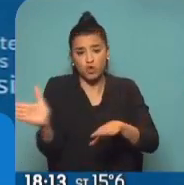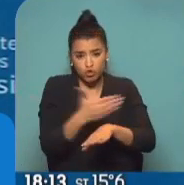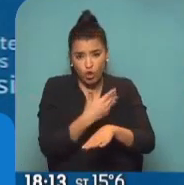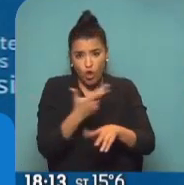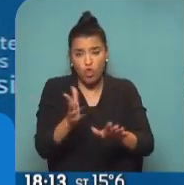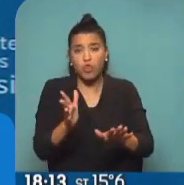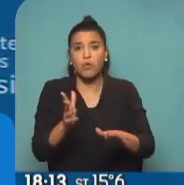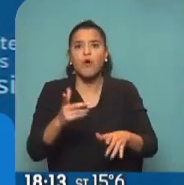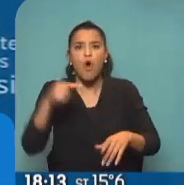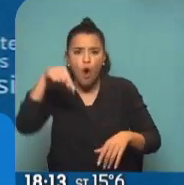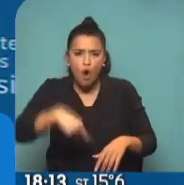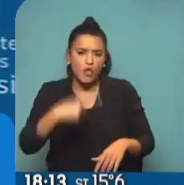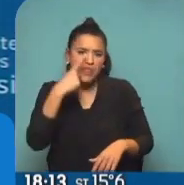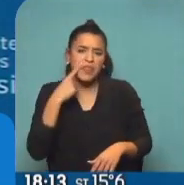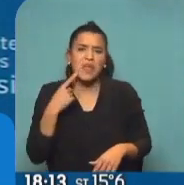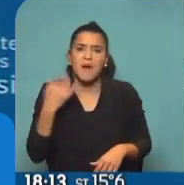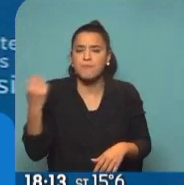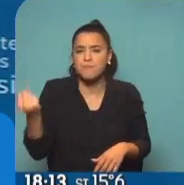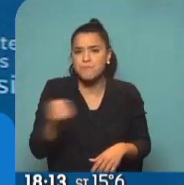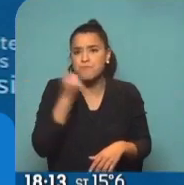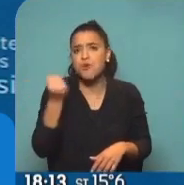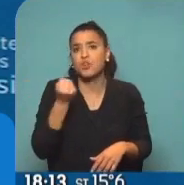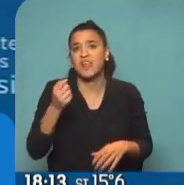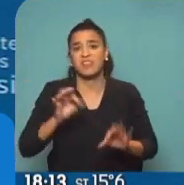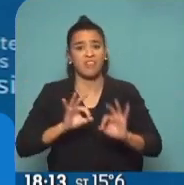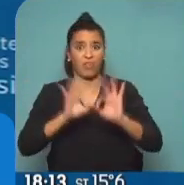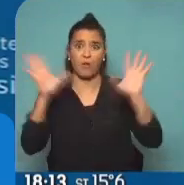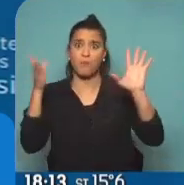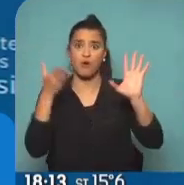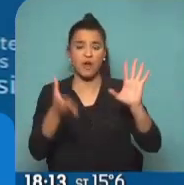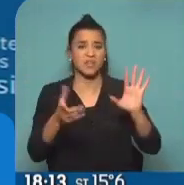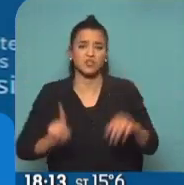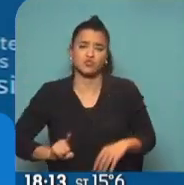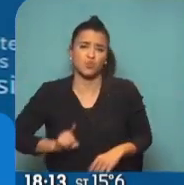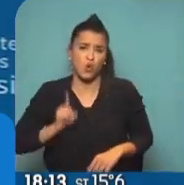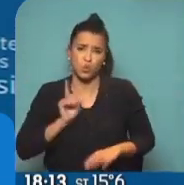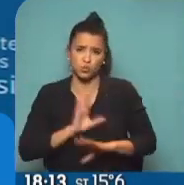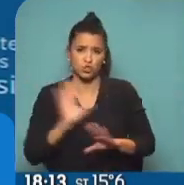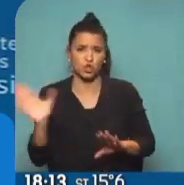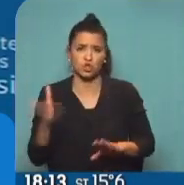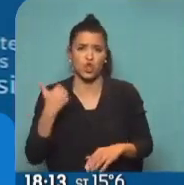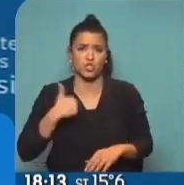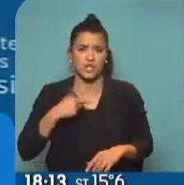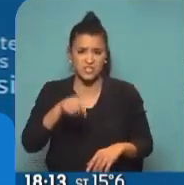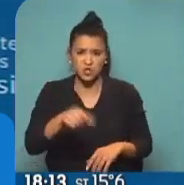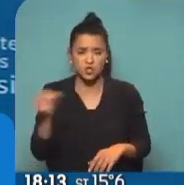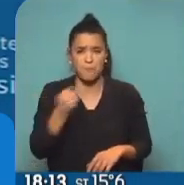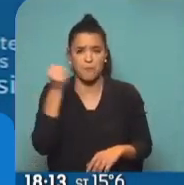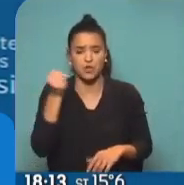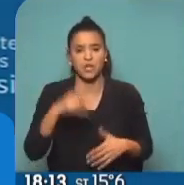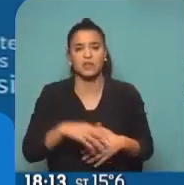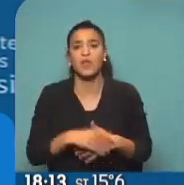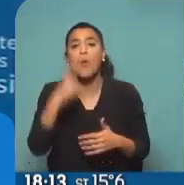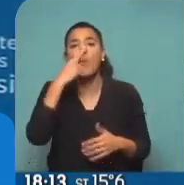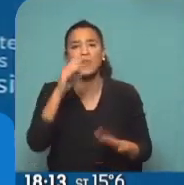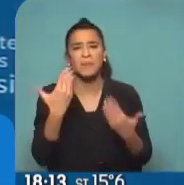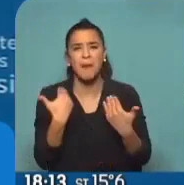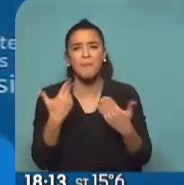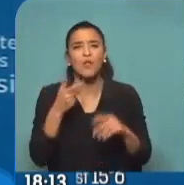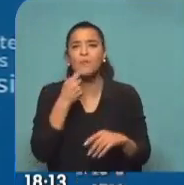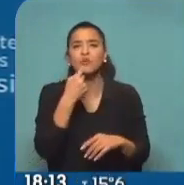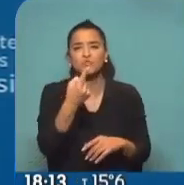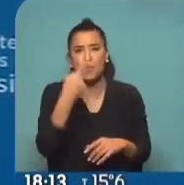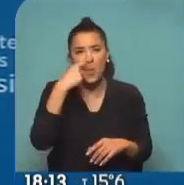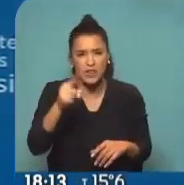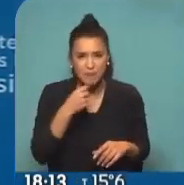jornada ejemplar de la democracia. Y tenemos que quedarnos con eso, con ese orgullo a todos los argentinos. Muchas acá, gracias. Ministro, buenas tardes. La última puede ser Rodrigo Jorge